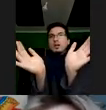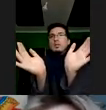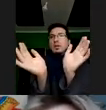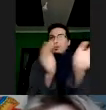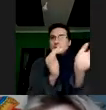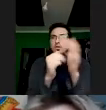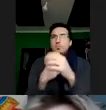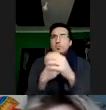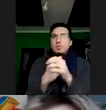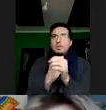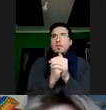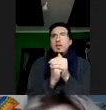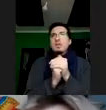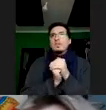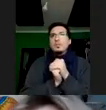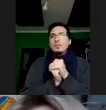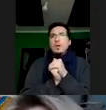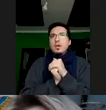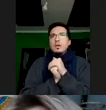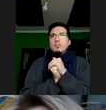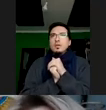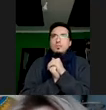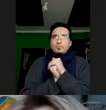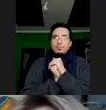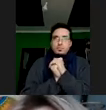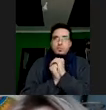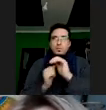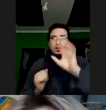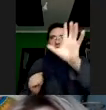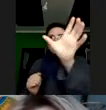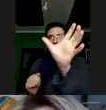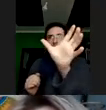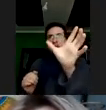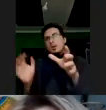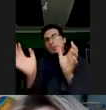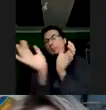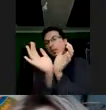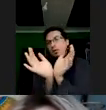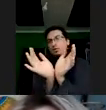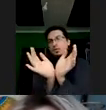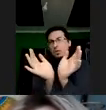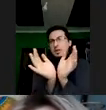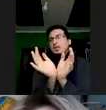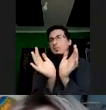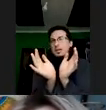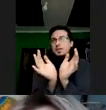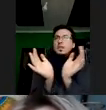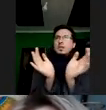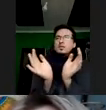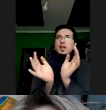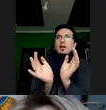ustedes la están viendo. Ahora vamos a ver un poco más en detalle qué es lo que es esto. Pero si ustedes se dan cuenta, me permite poder conocer de una manera así como